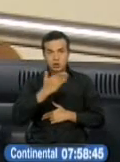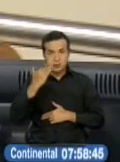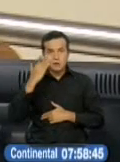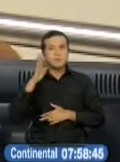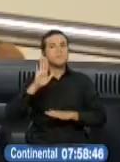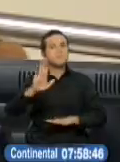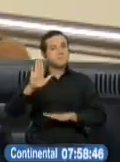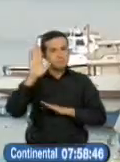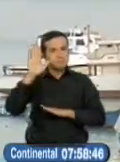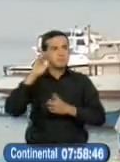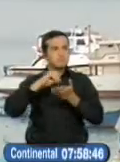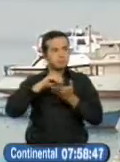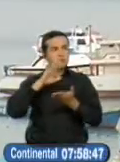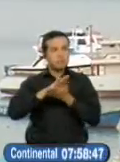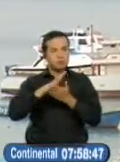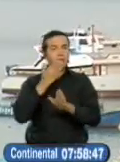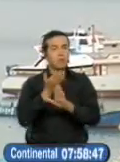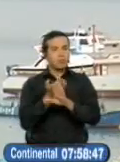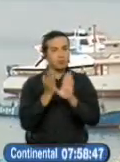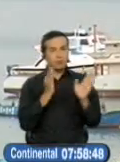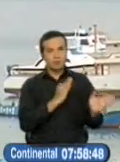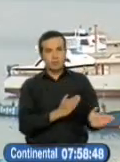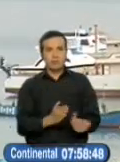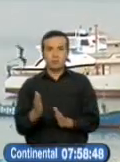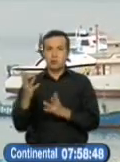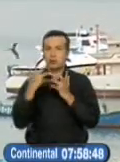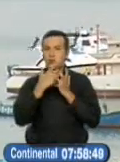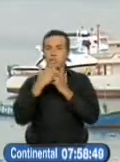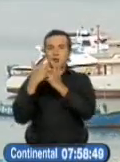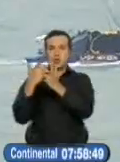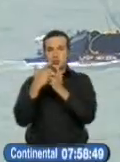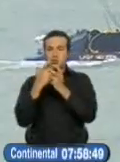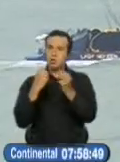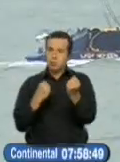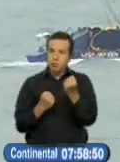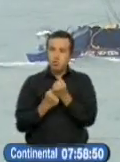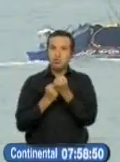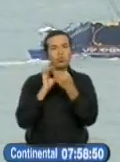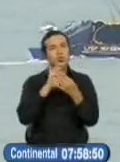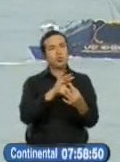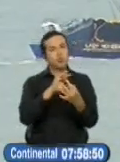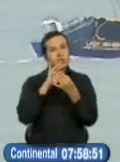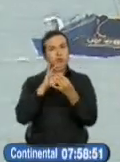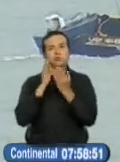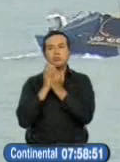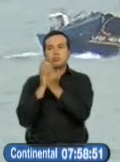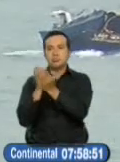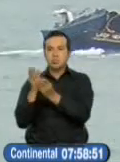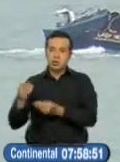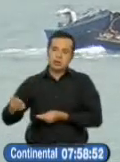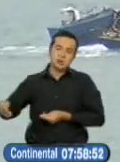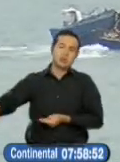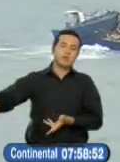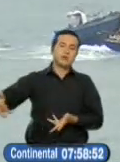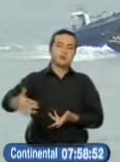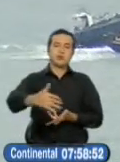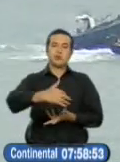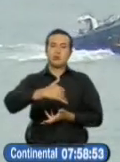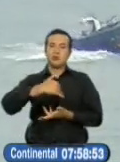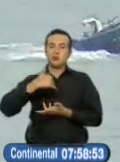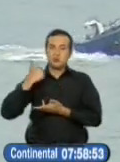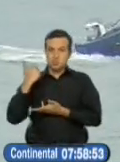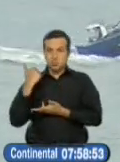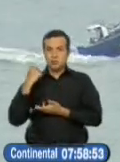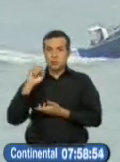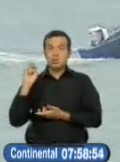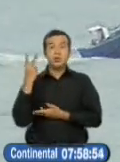el compromiso de incorporar estas propuestas a fin de articular mecanismos de asistencia y cooperación con el sector pesquero artesanal, cuya actividad es la